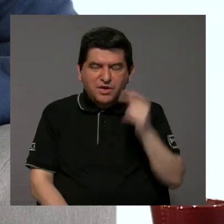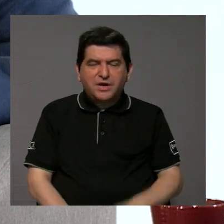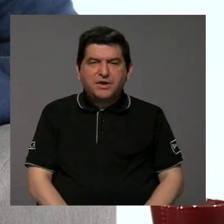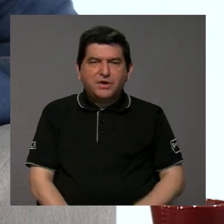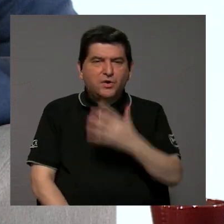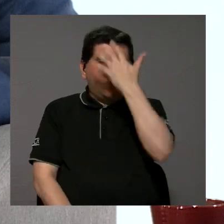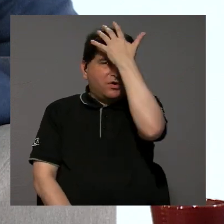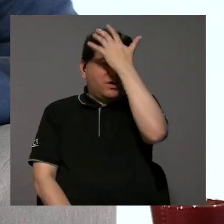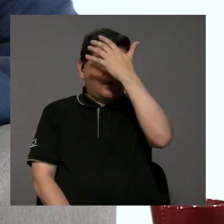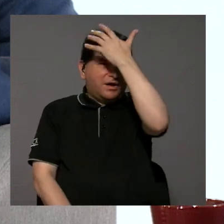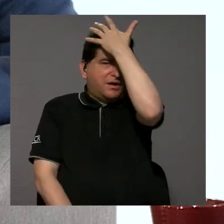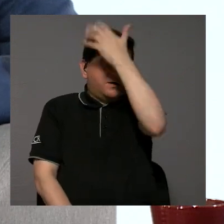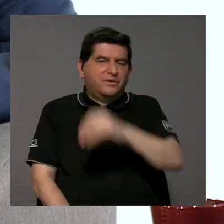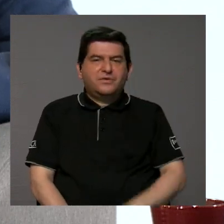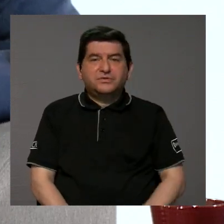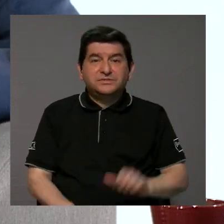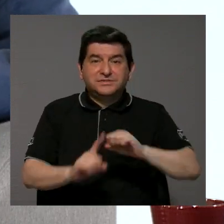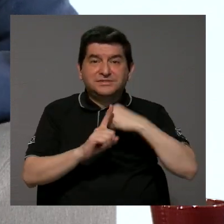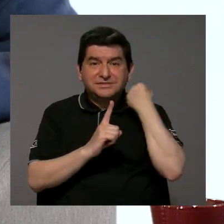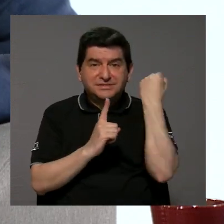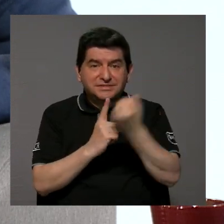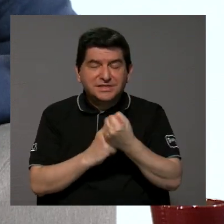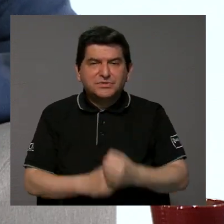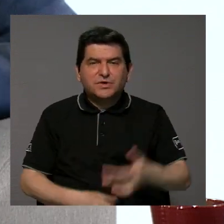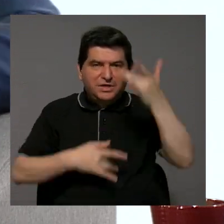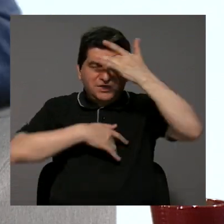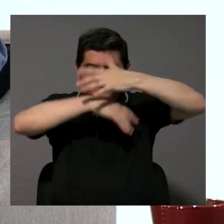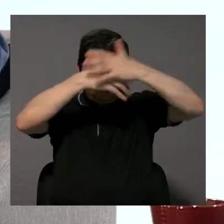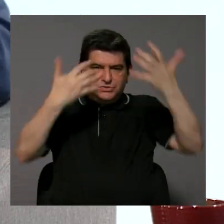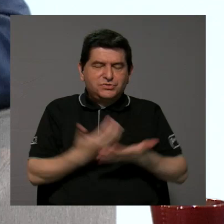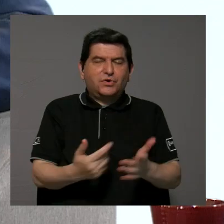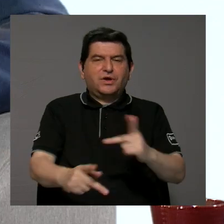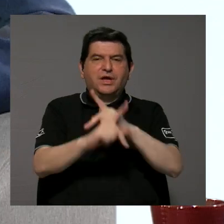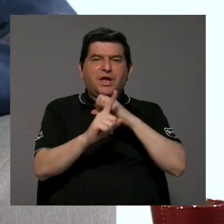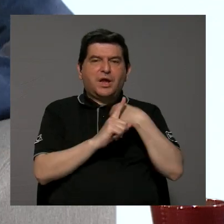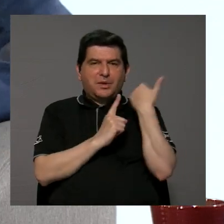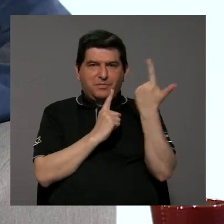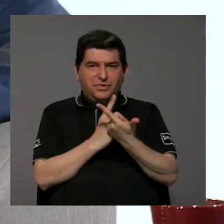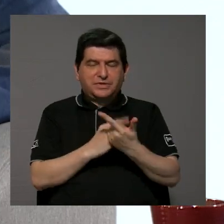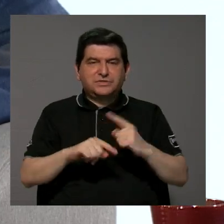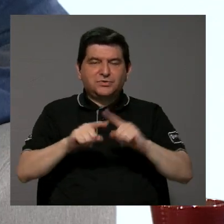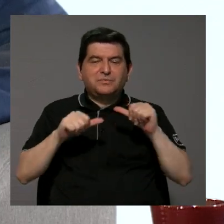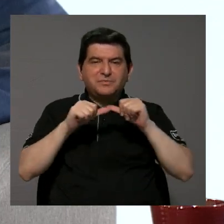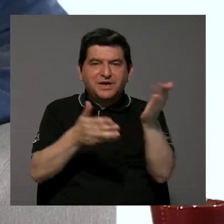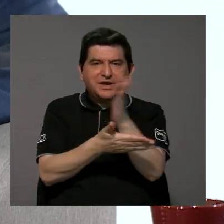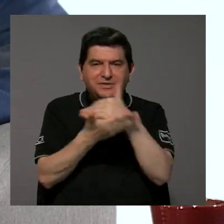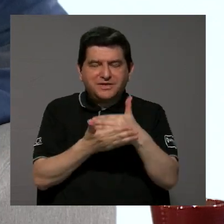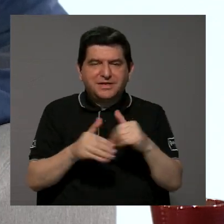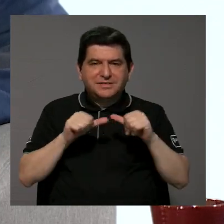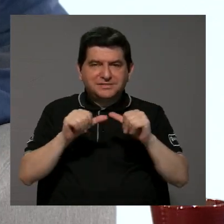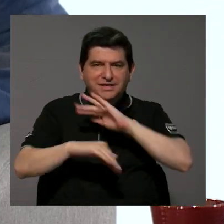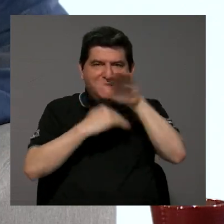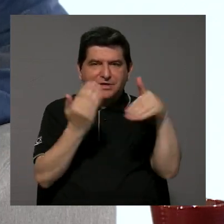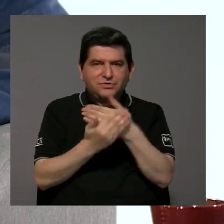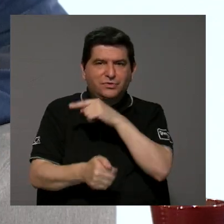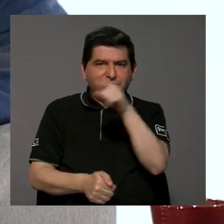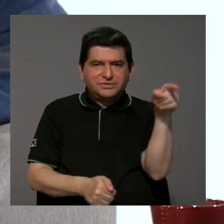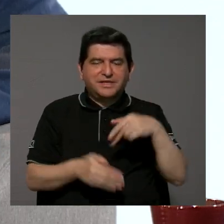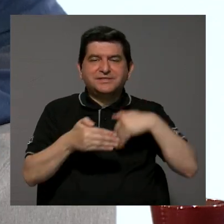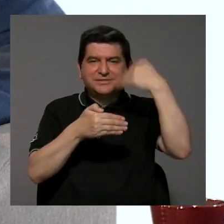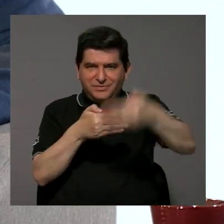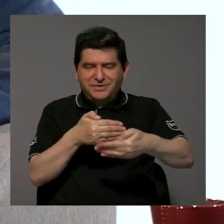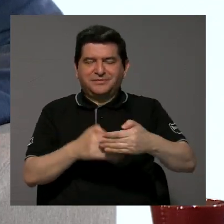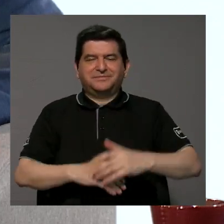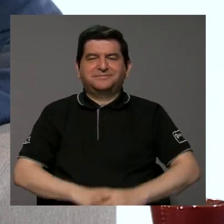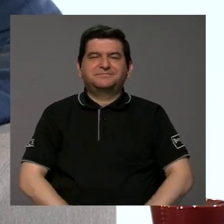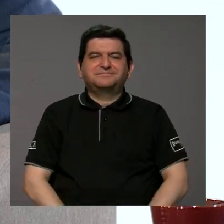de Carlos Alvarado de la situación pandémica en términos de protección social, pero en el siguiente segmento. Ya regresamos con todas y